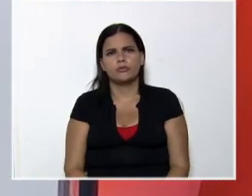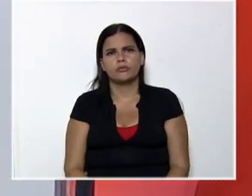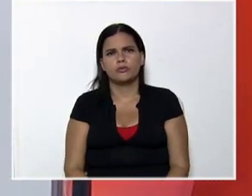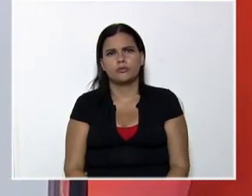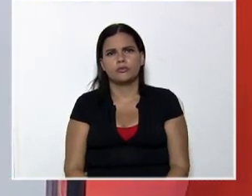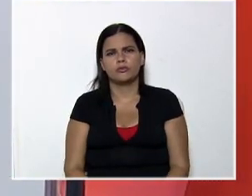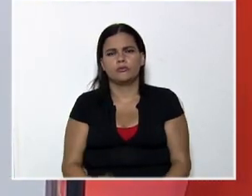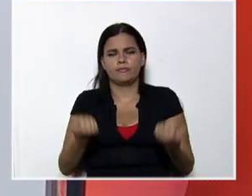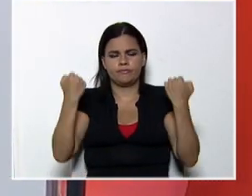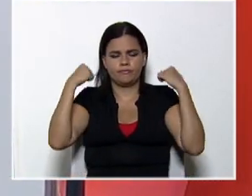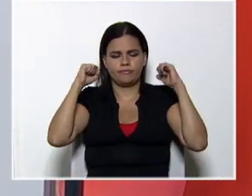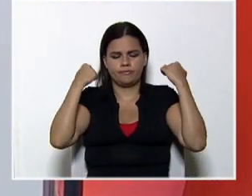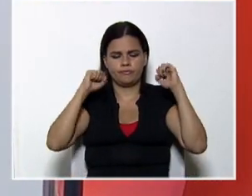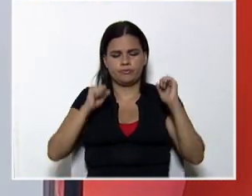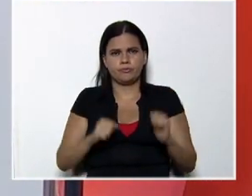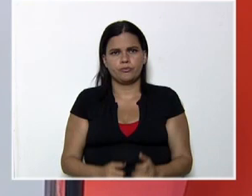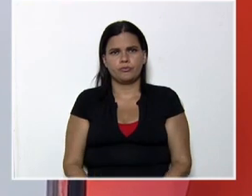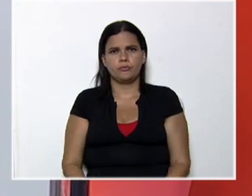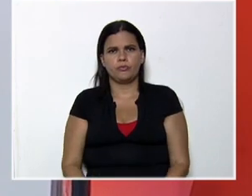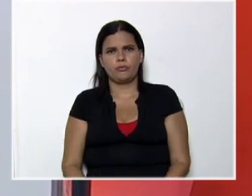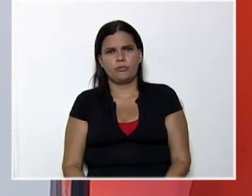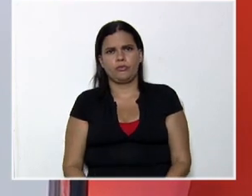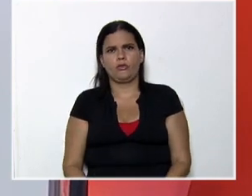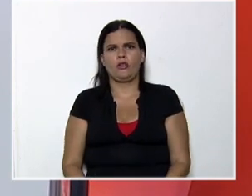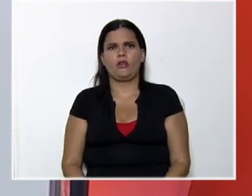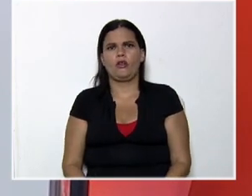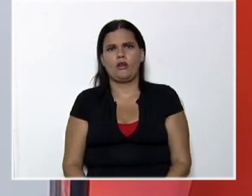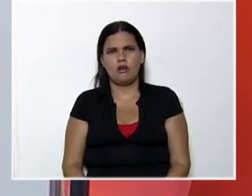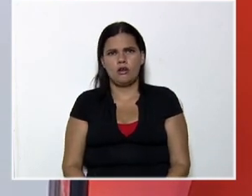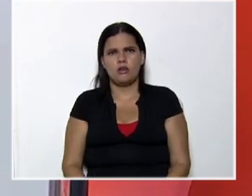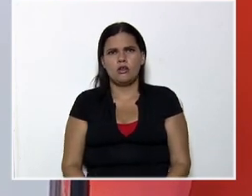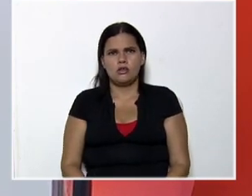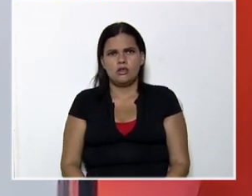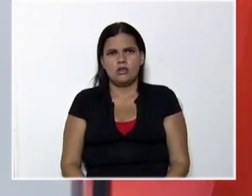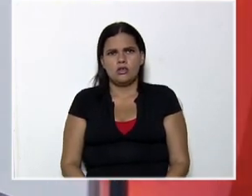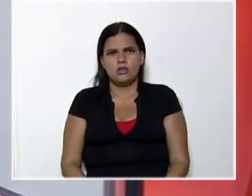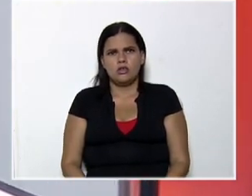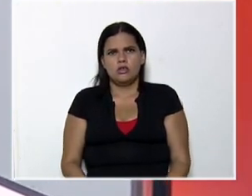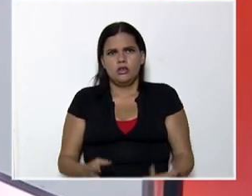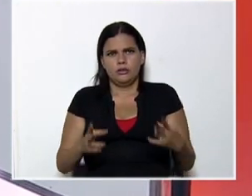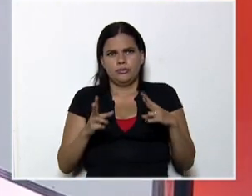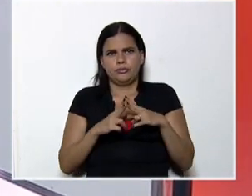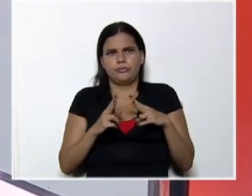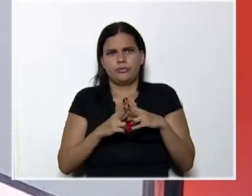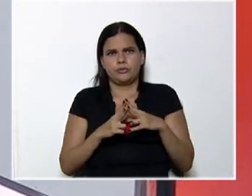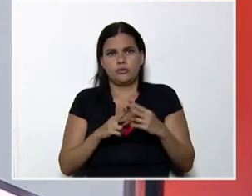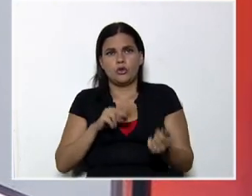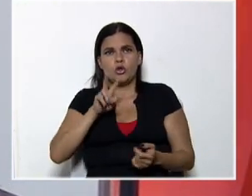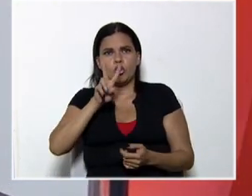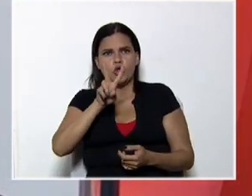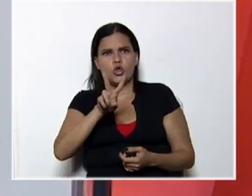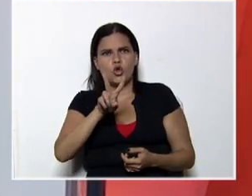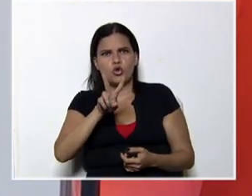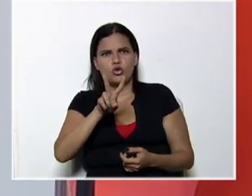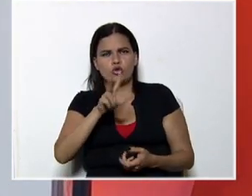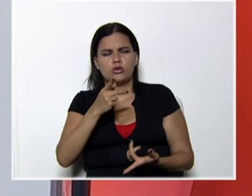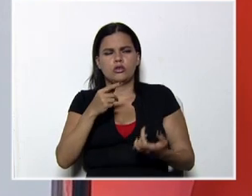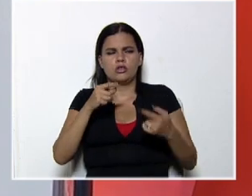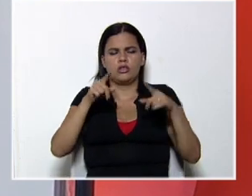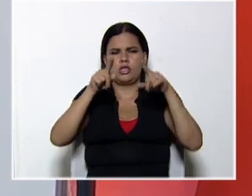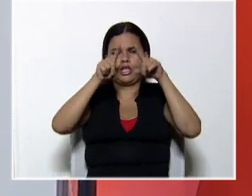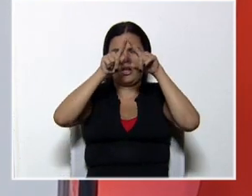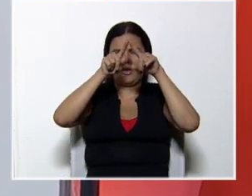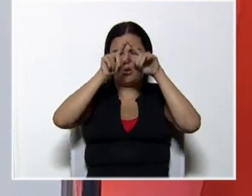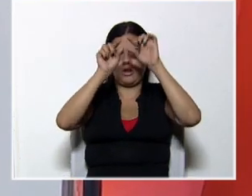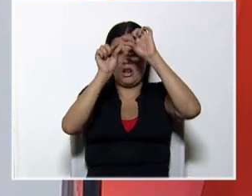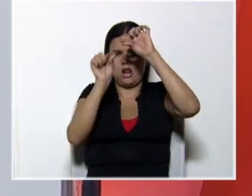un ejercicio. Fíjense, vamos a conocer ahora dos de los lados del triángulo y vamos a